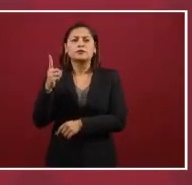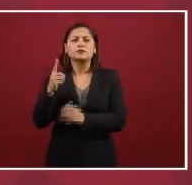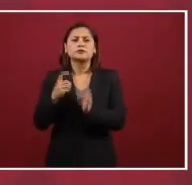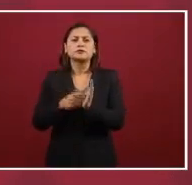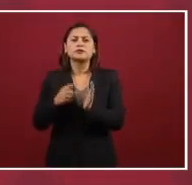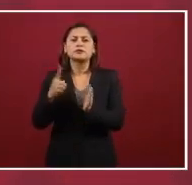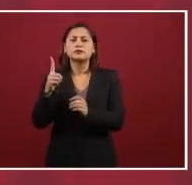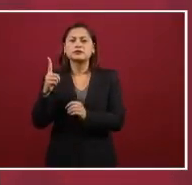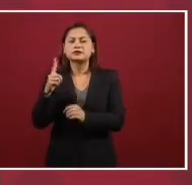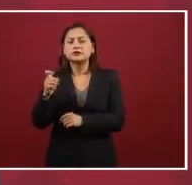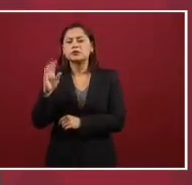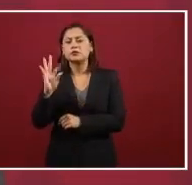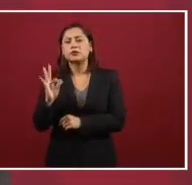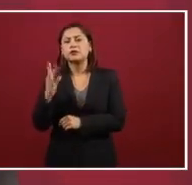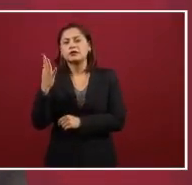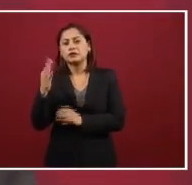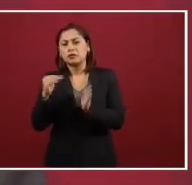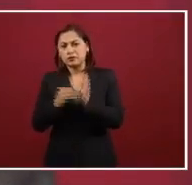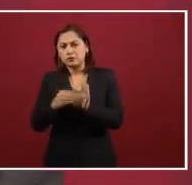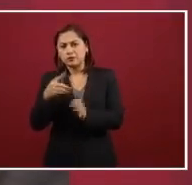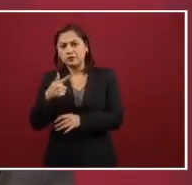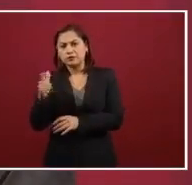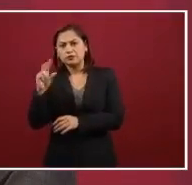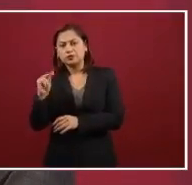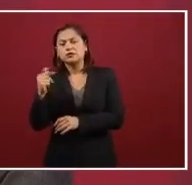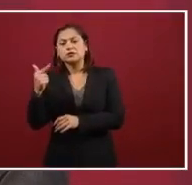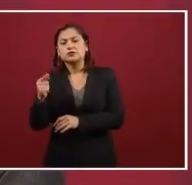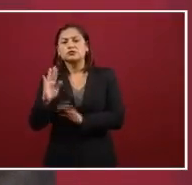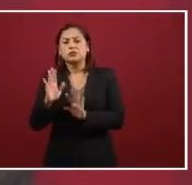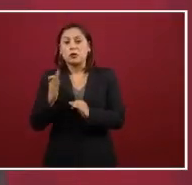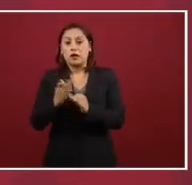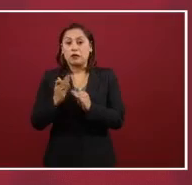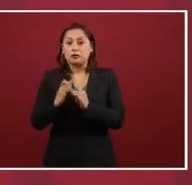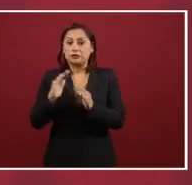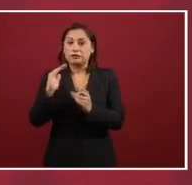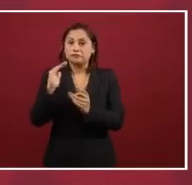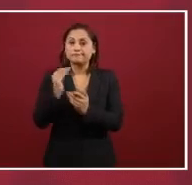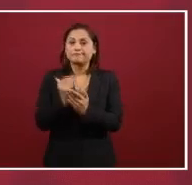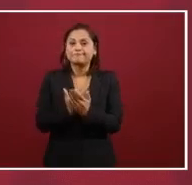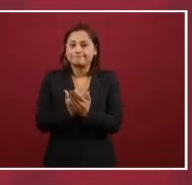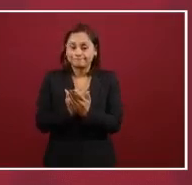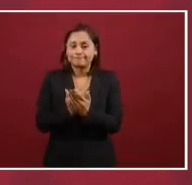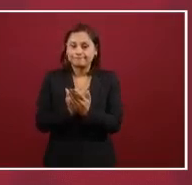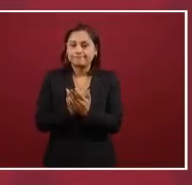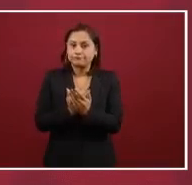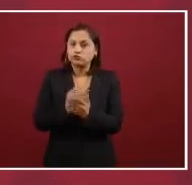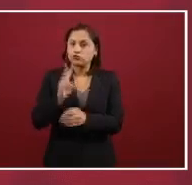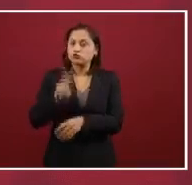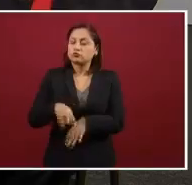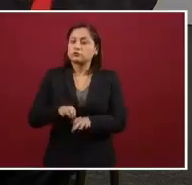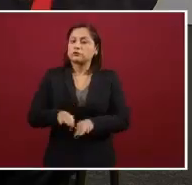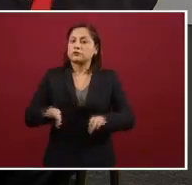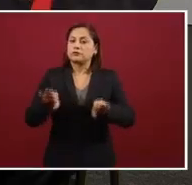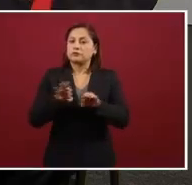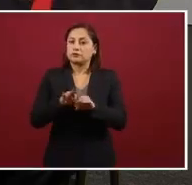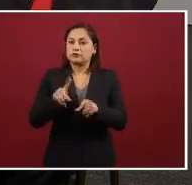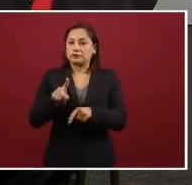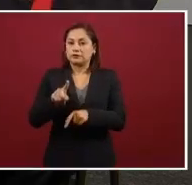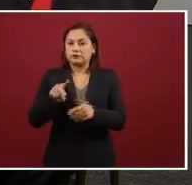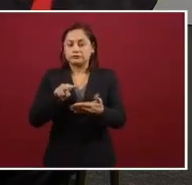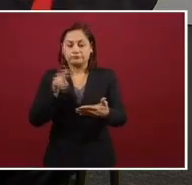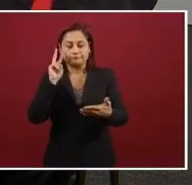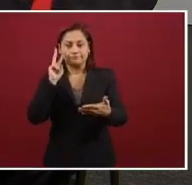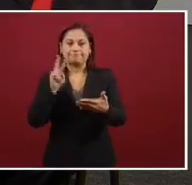144,278. Vamos en 87,000, eso significa pues una reducción considerable, como se observa de